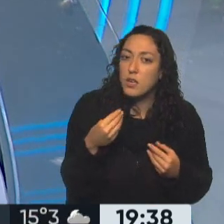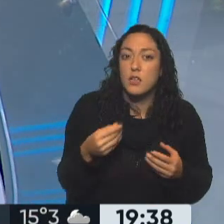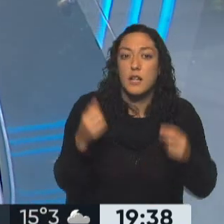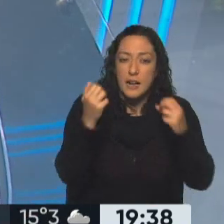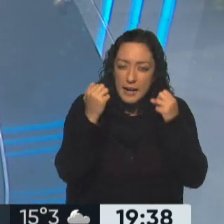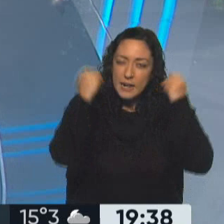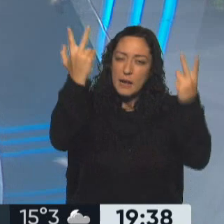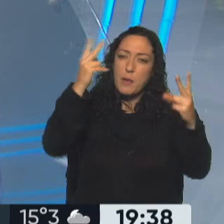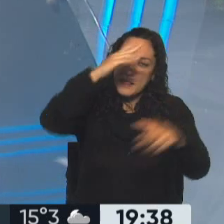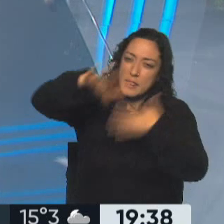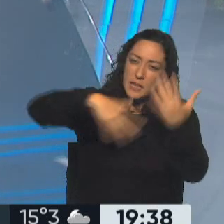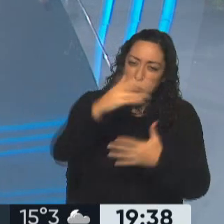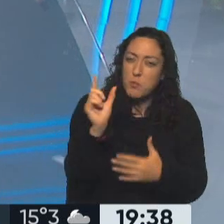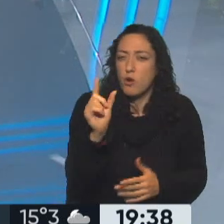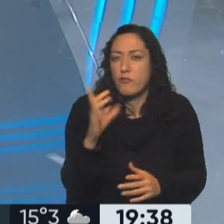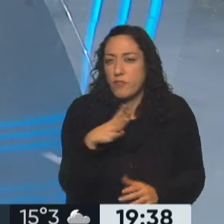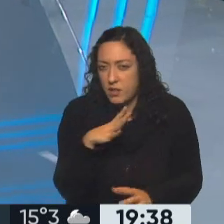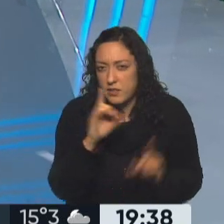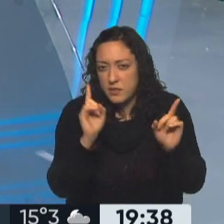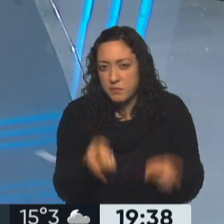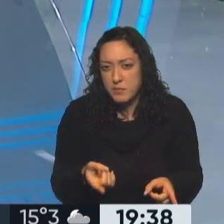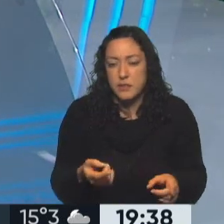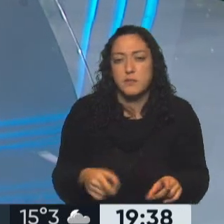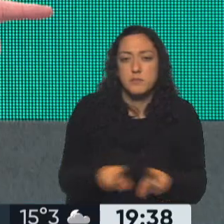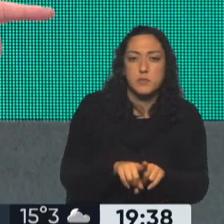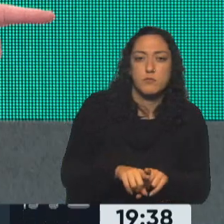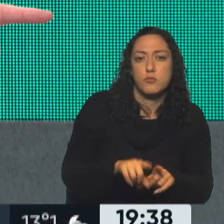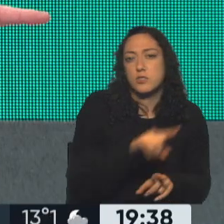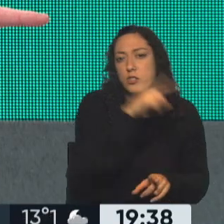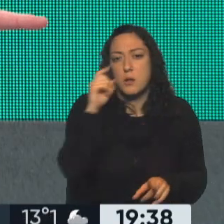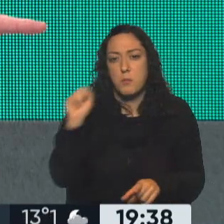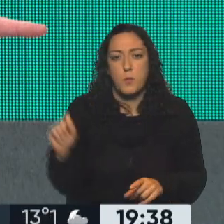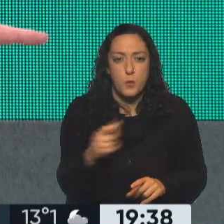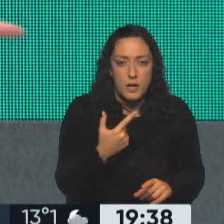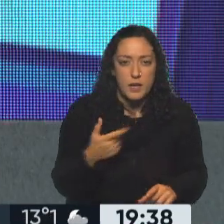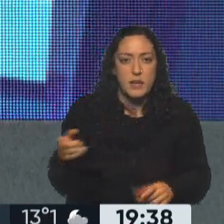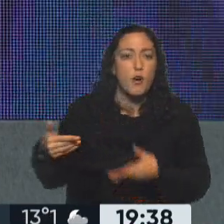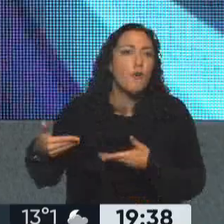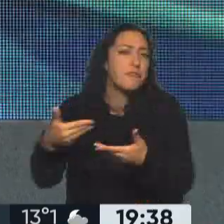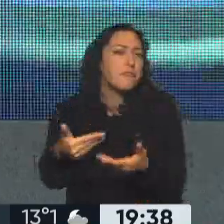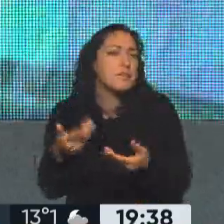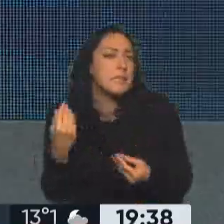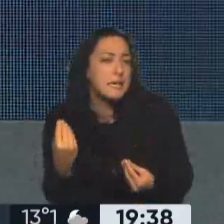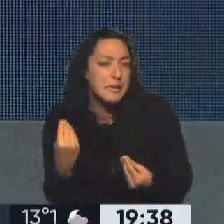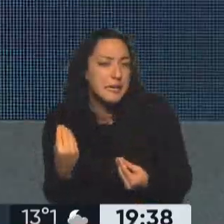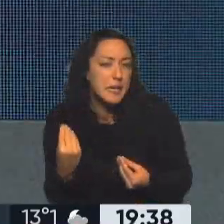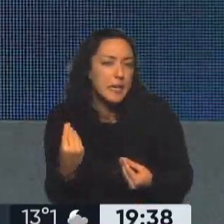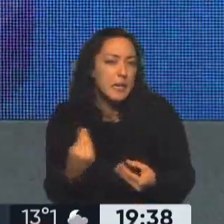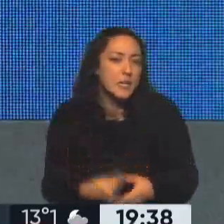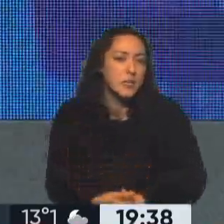también. Me parece que hace falta un poco de rebeldía también, incluso en el campo nacional y popular. Él está preguntando, ¿no?, qué ofrece, pero miren lo que ofrece